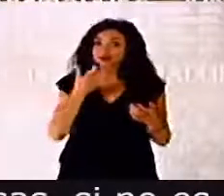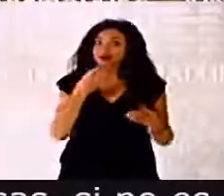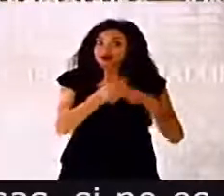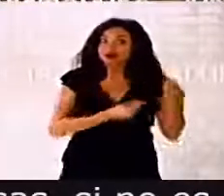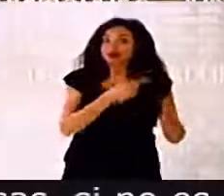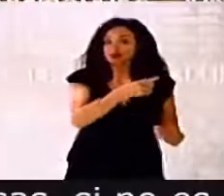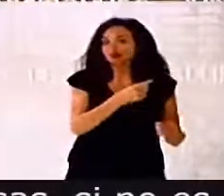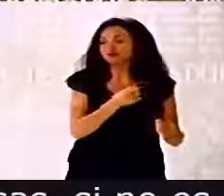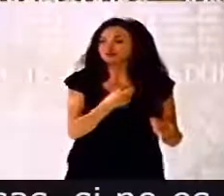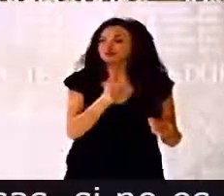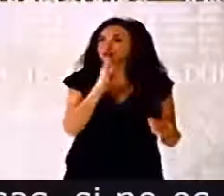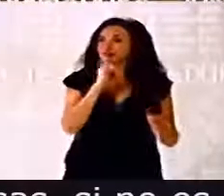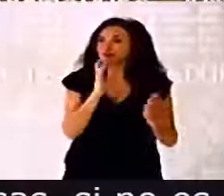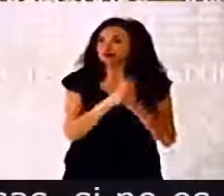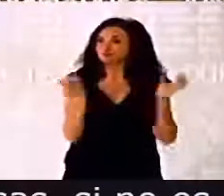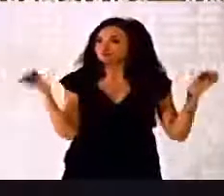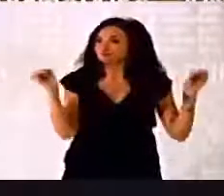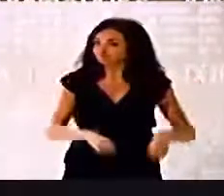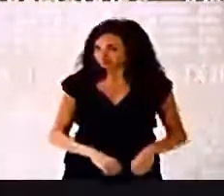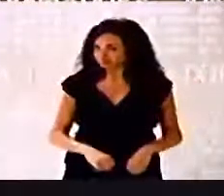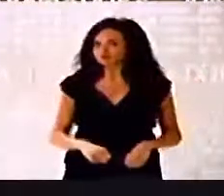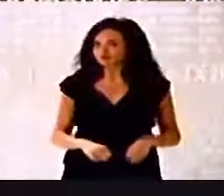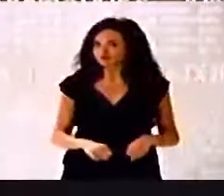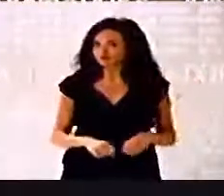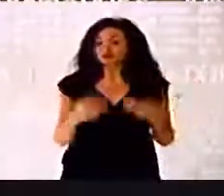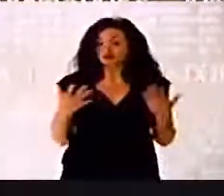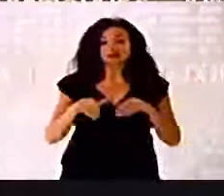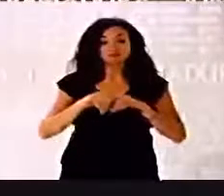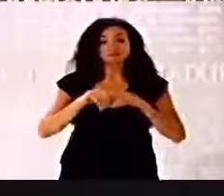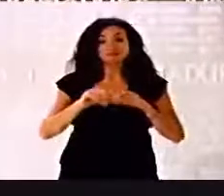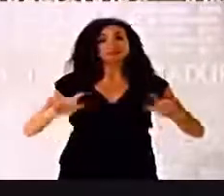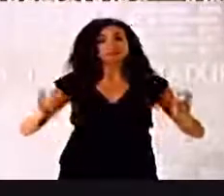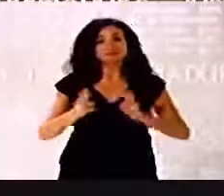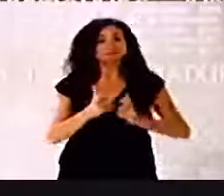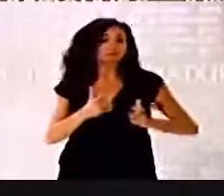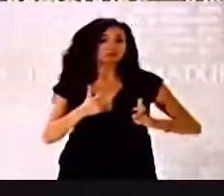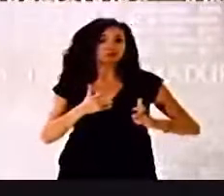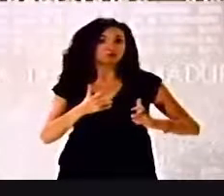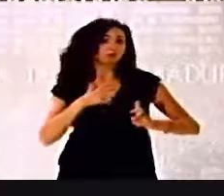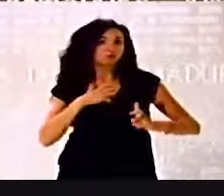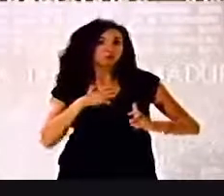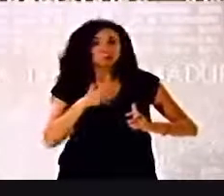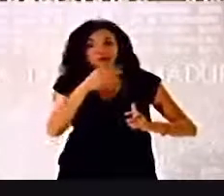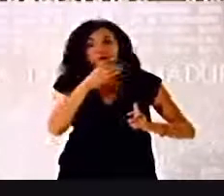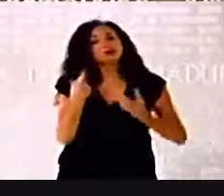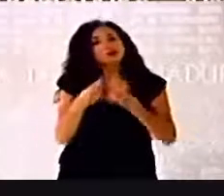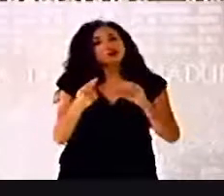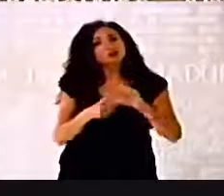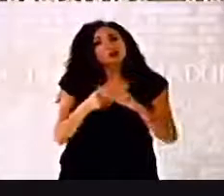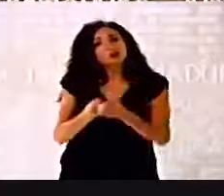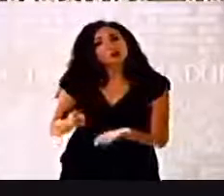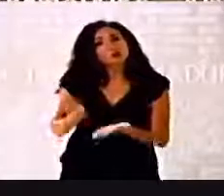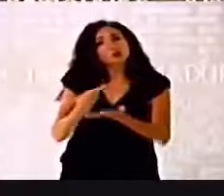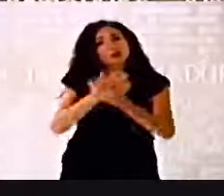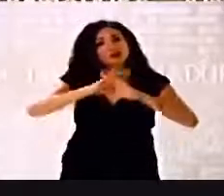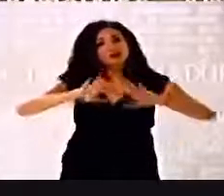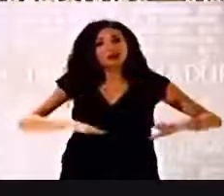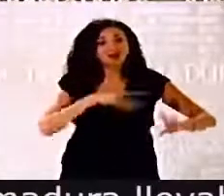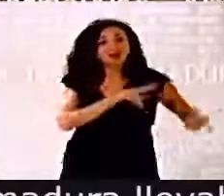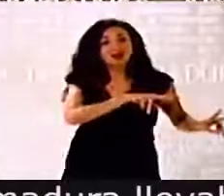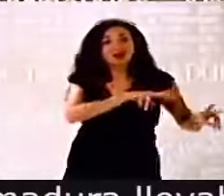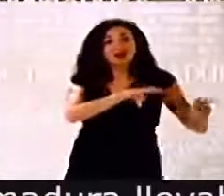un acuerdo. La mesa no se pudo celebrar, donde la Junta de Extremadura llevaba una propuesta final que no era la que